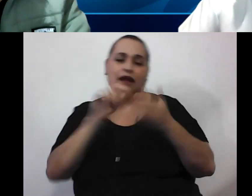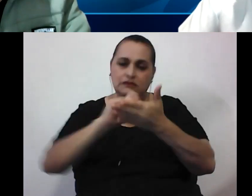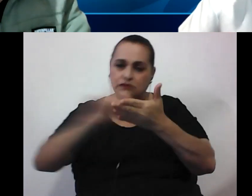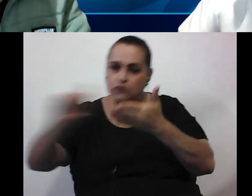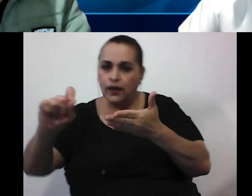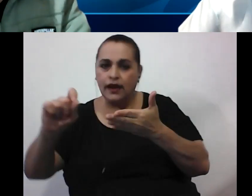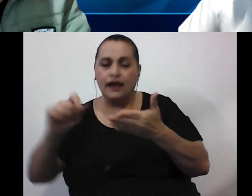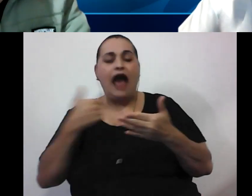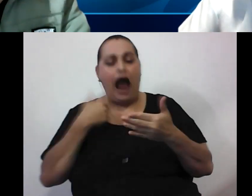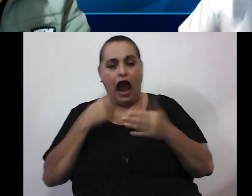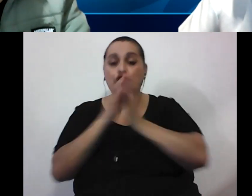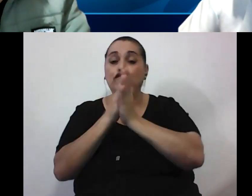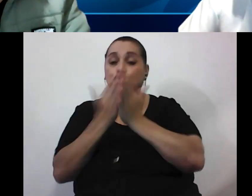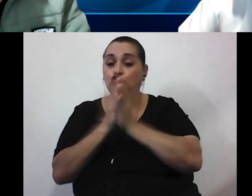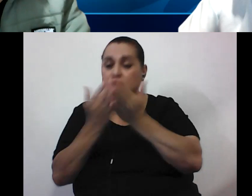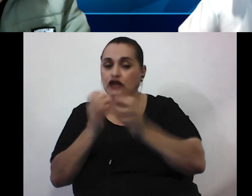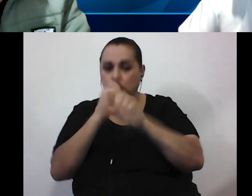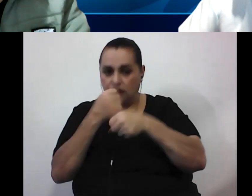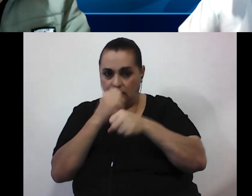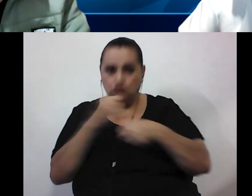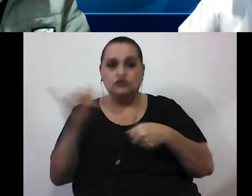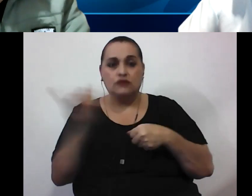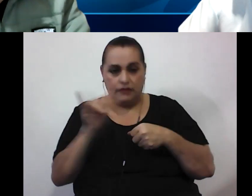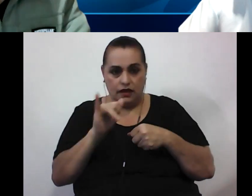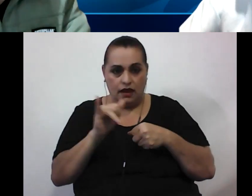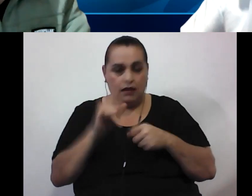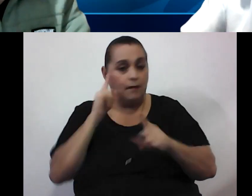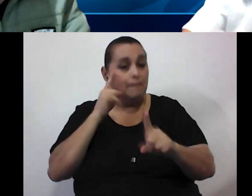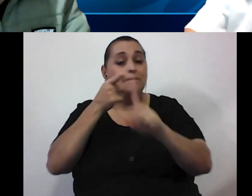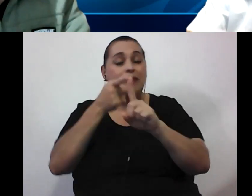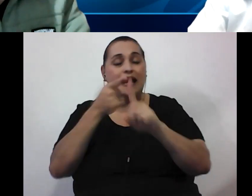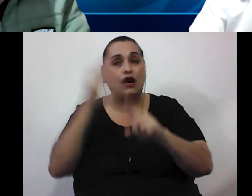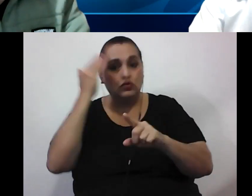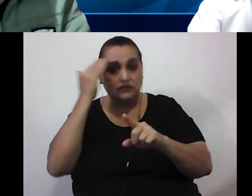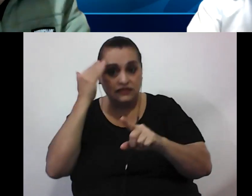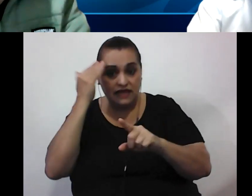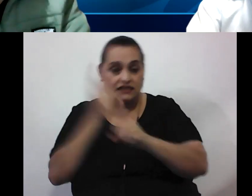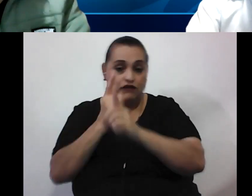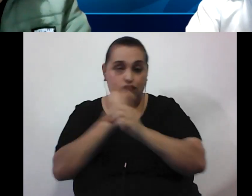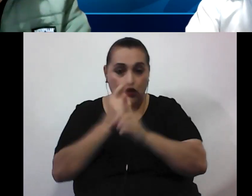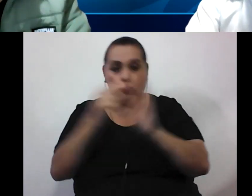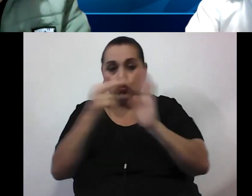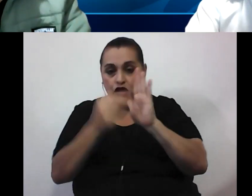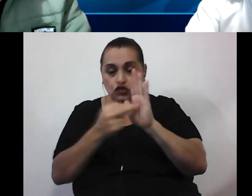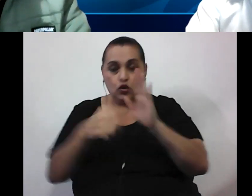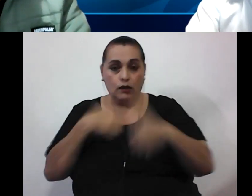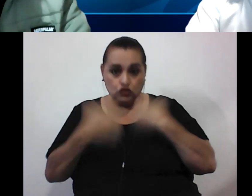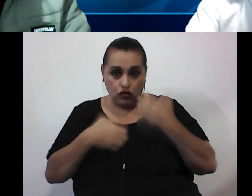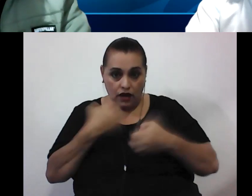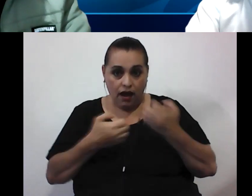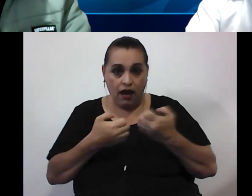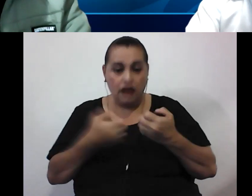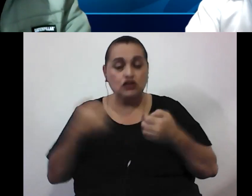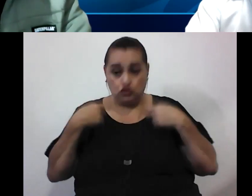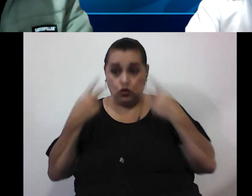hasta folletos que se han hecho para la conciencia y la regulación emocional. Yo sí he visto que